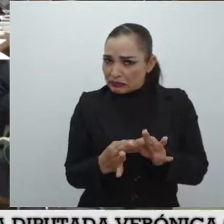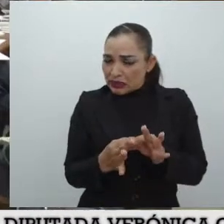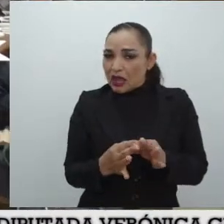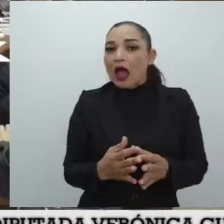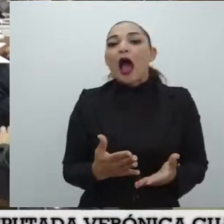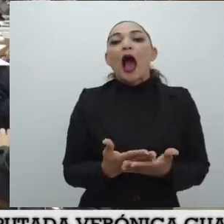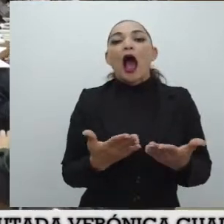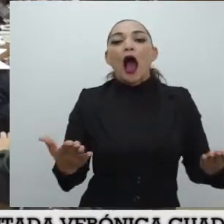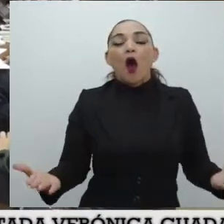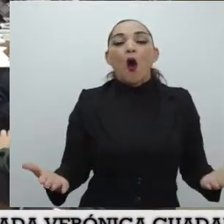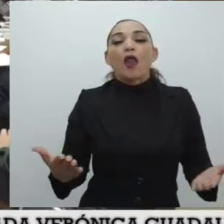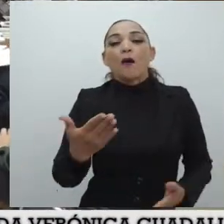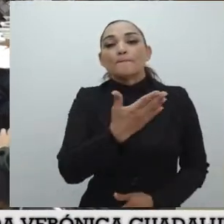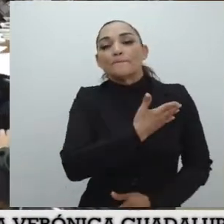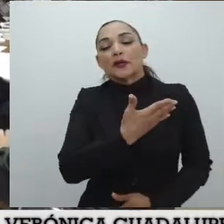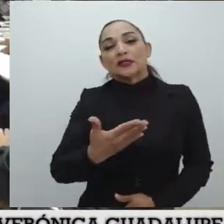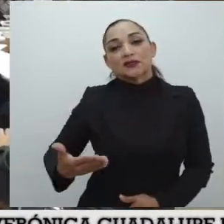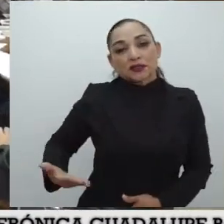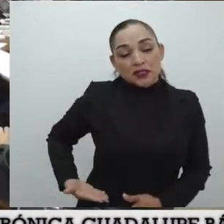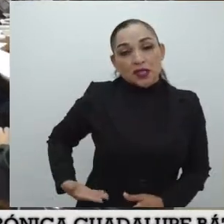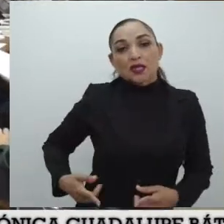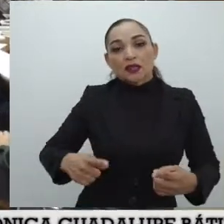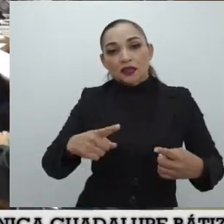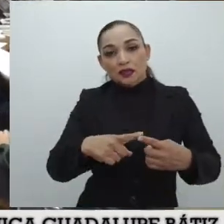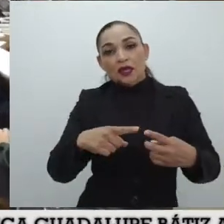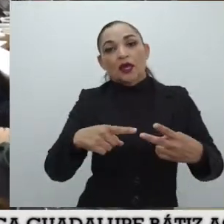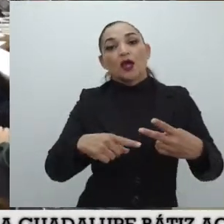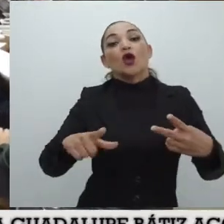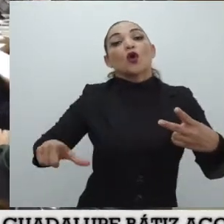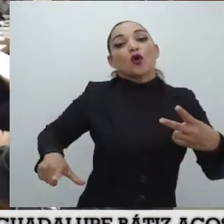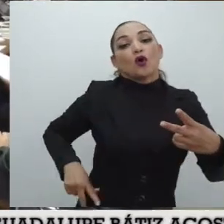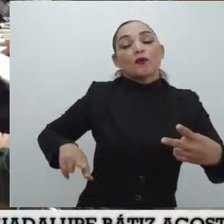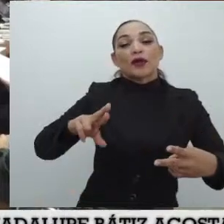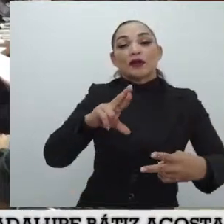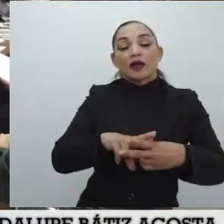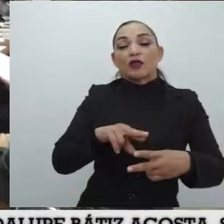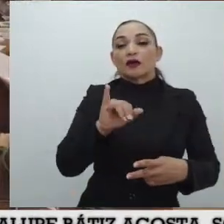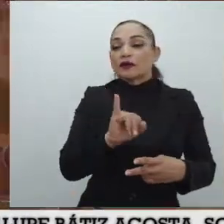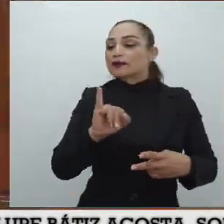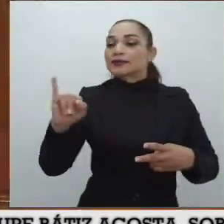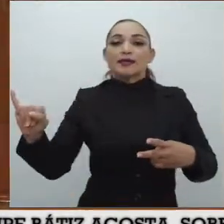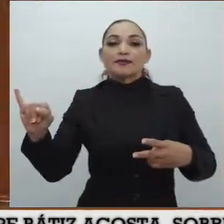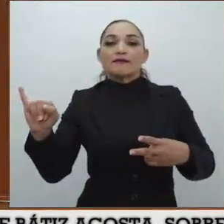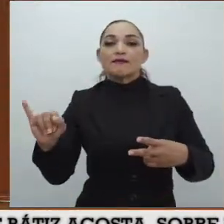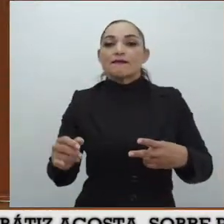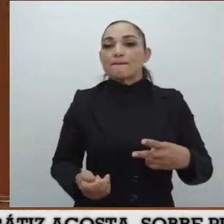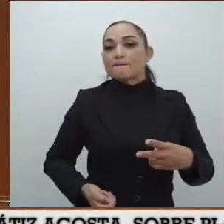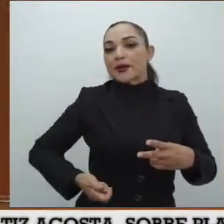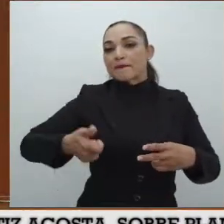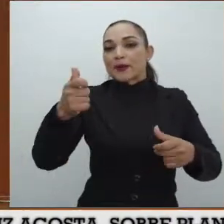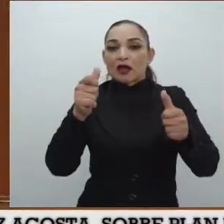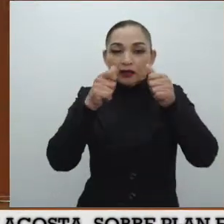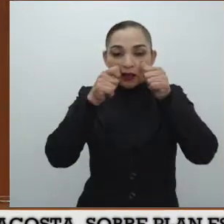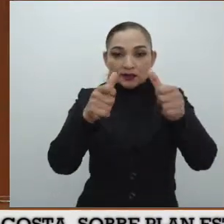presidente y un gobernador de izquierda, primero van los pobres. Y